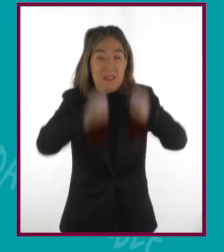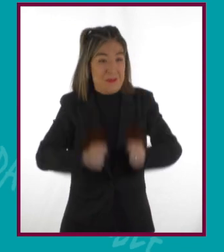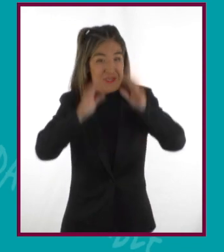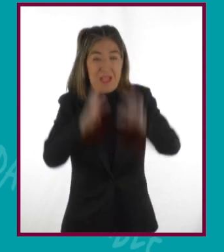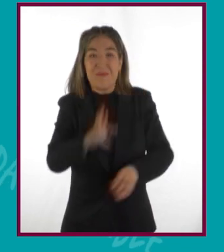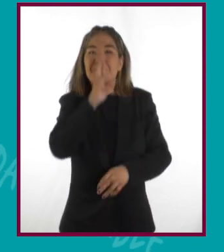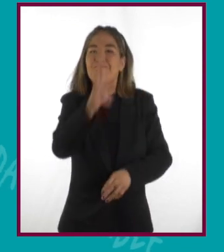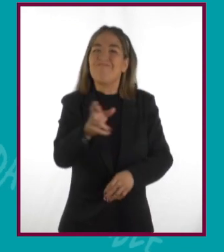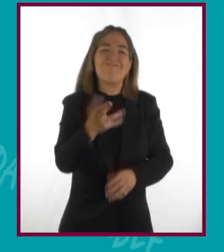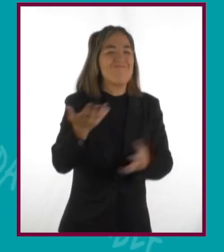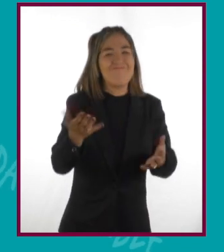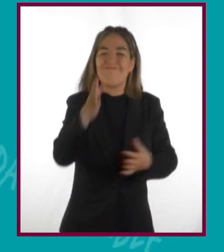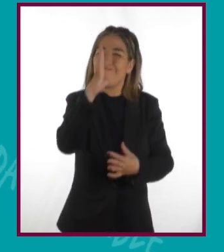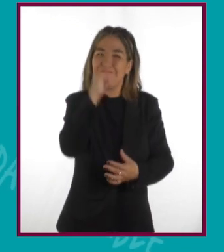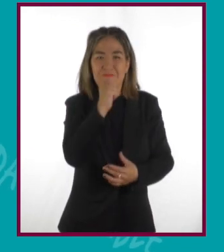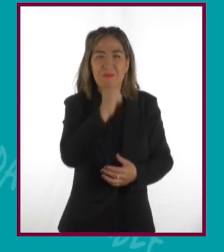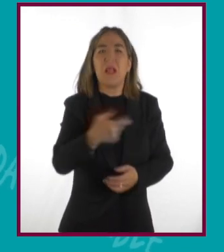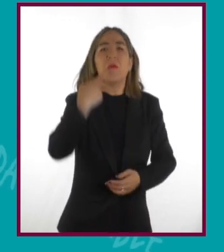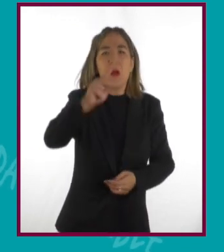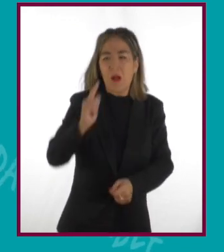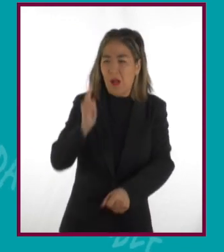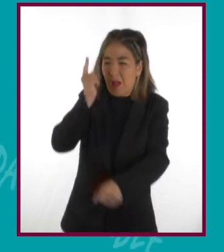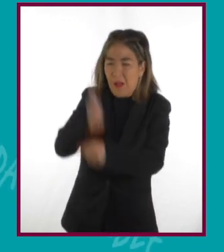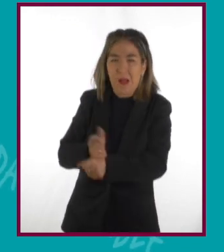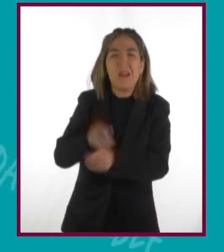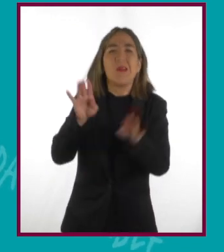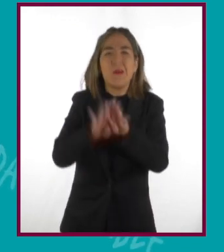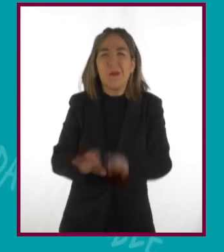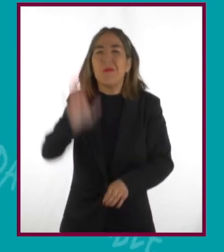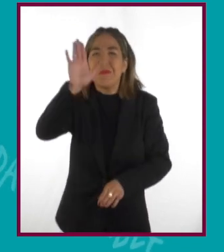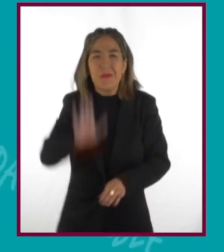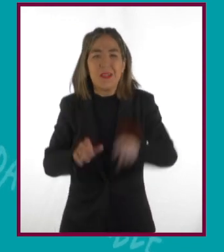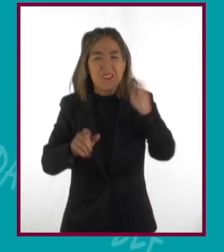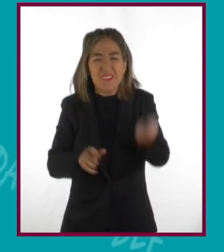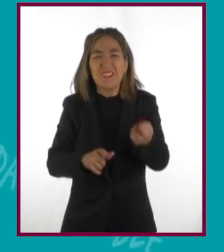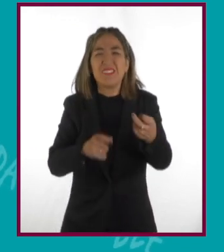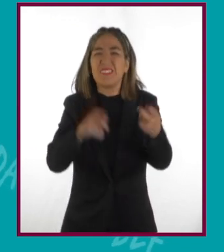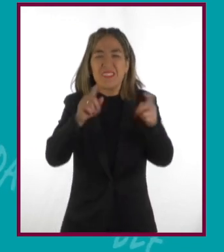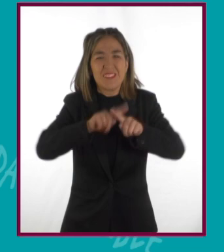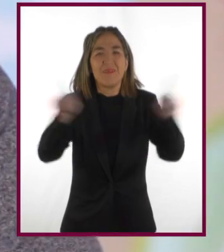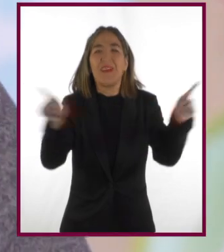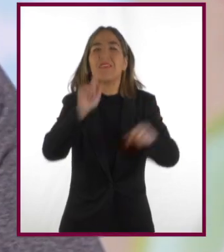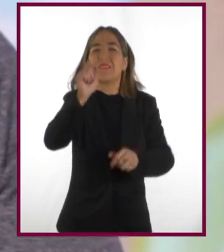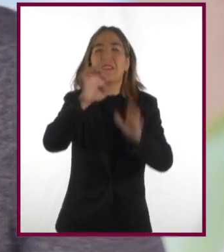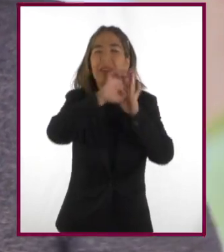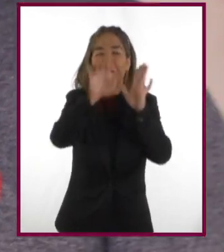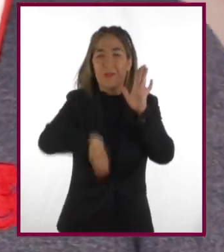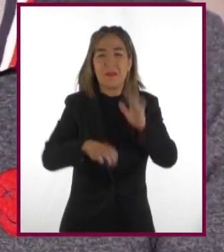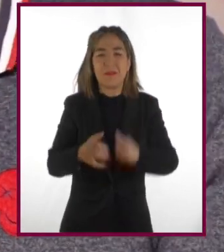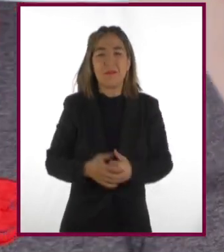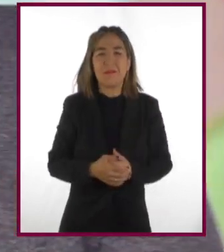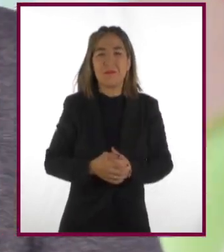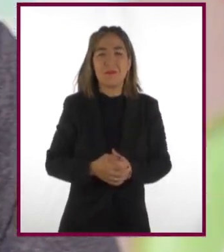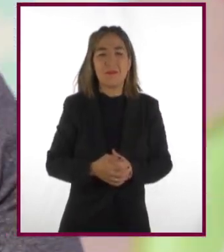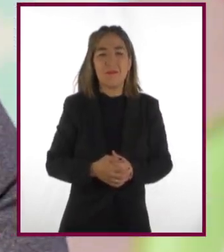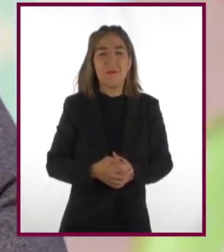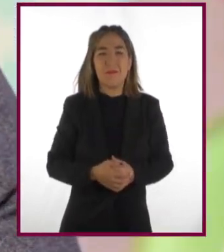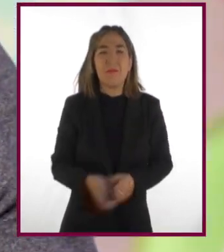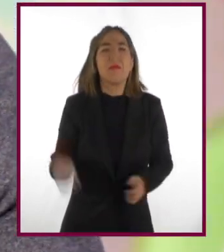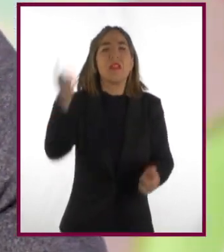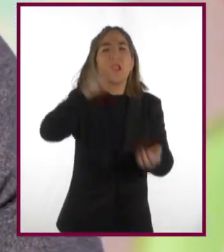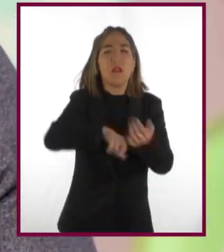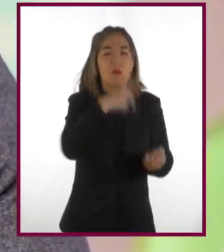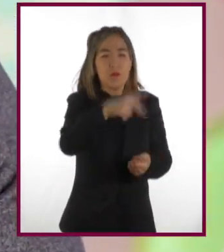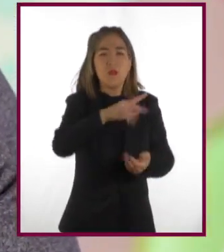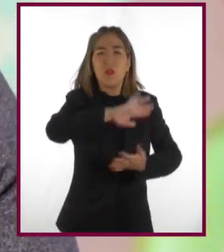logró resolver el sistema que había planteado, encontró algunas singularidades que nunca imaginó, como por ejemplo que la evolución de